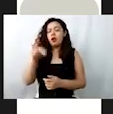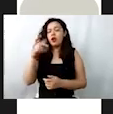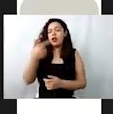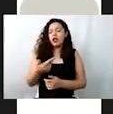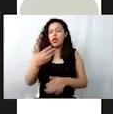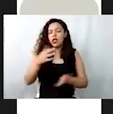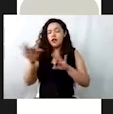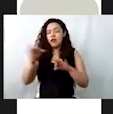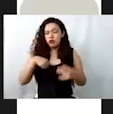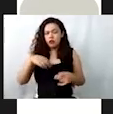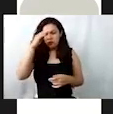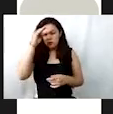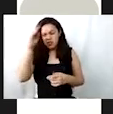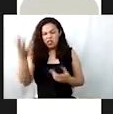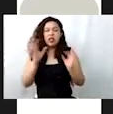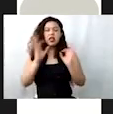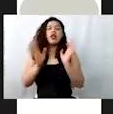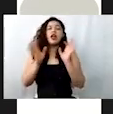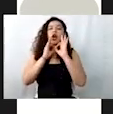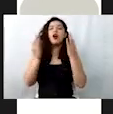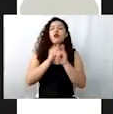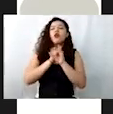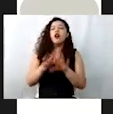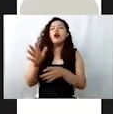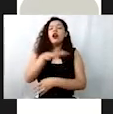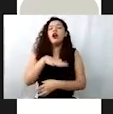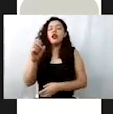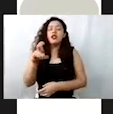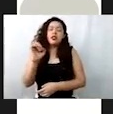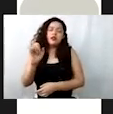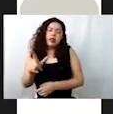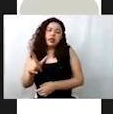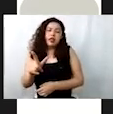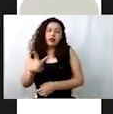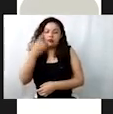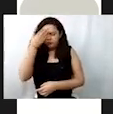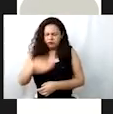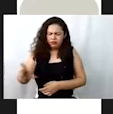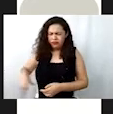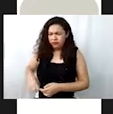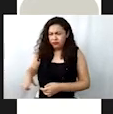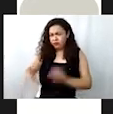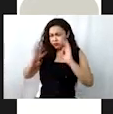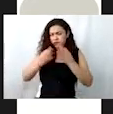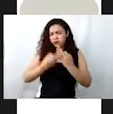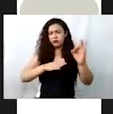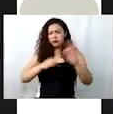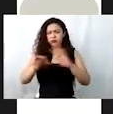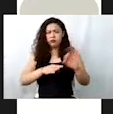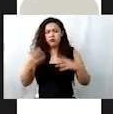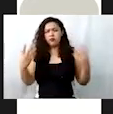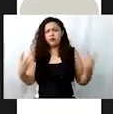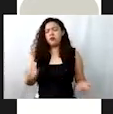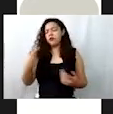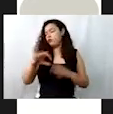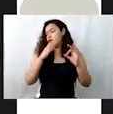en paralelo un informe desde la sociedad civil. Porque sabemos que el gobierno tiene una manera de trabajar, hace su informe, es su